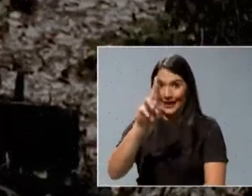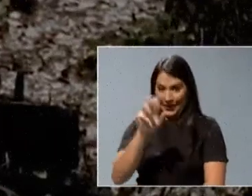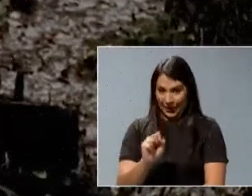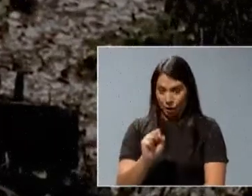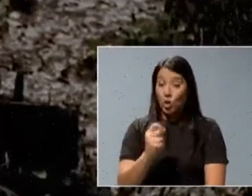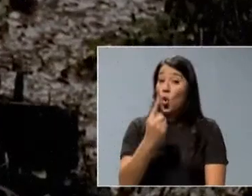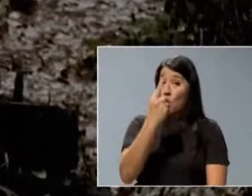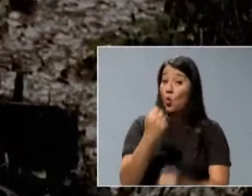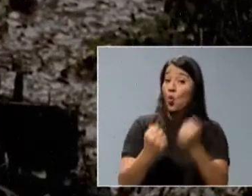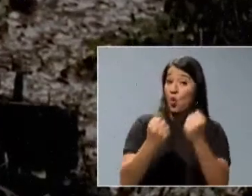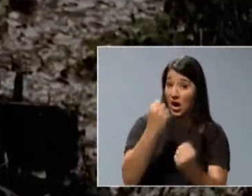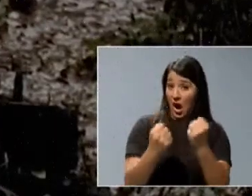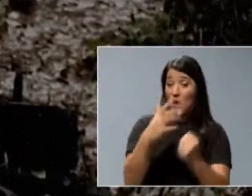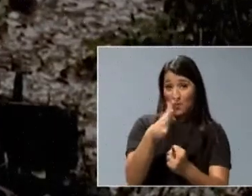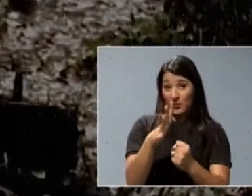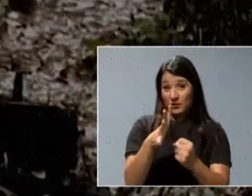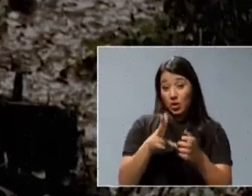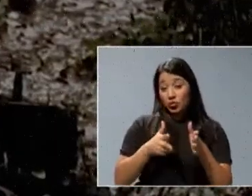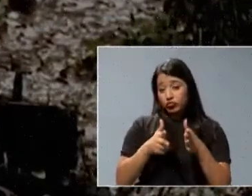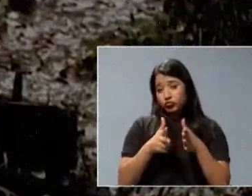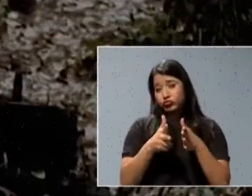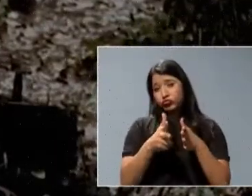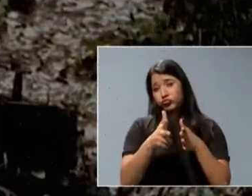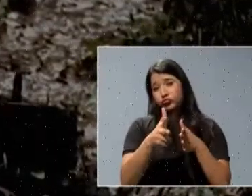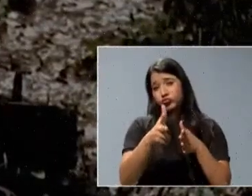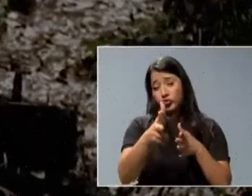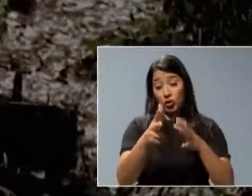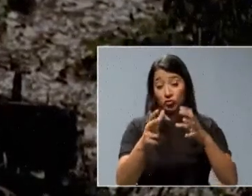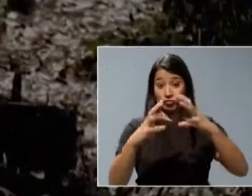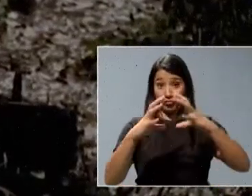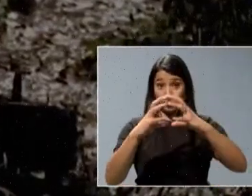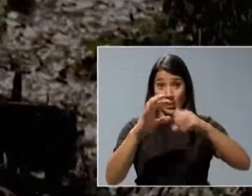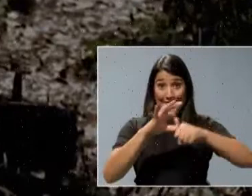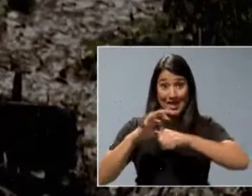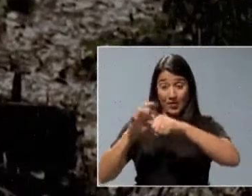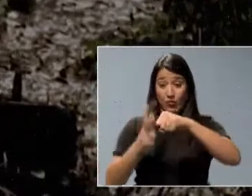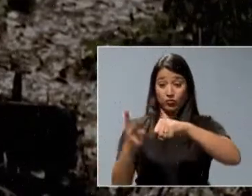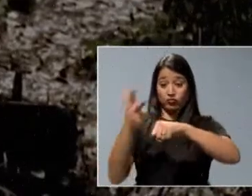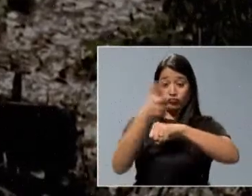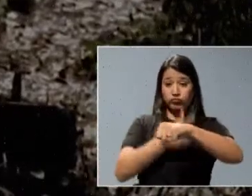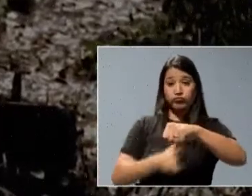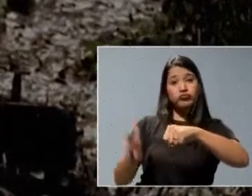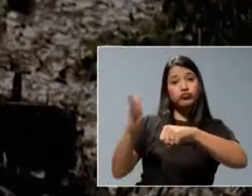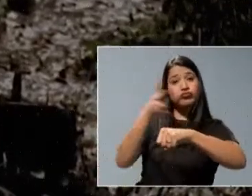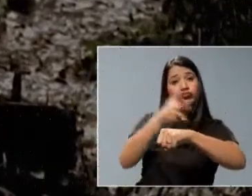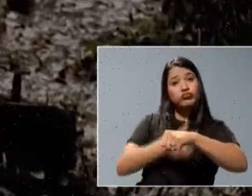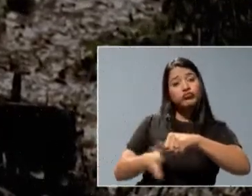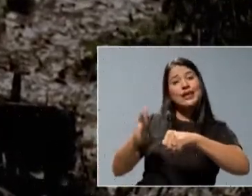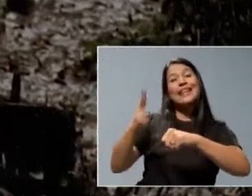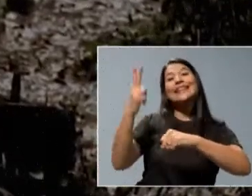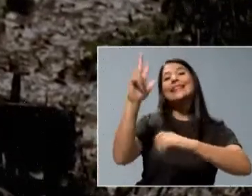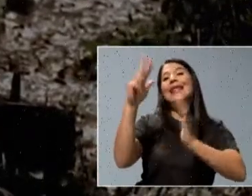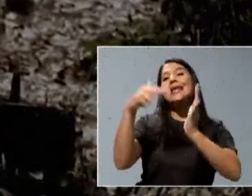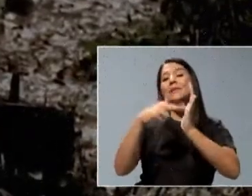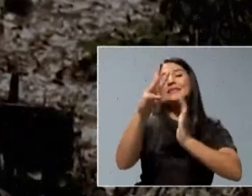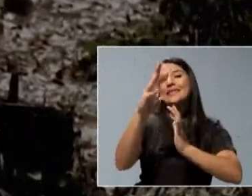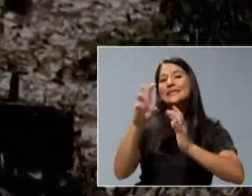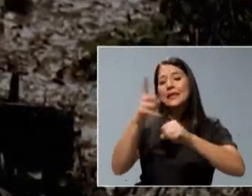promedio podría, viajando en línea recta por el Ecuador, darle 3.600 vueltas al globo terráqueo.